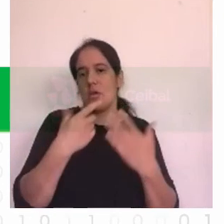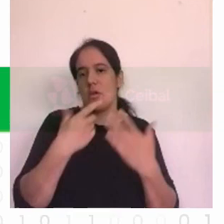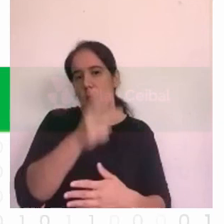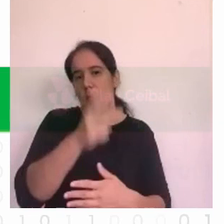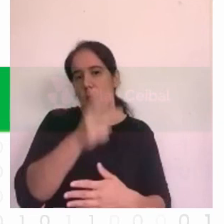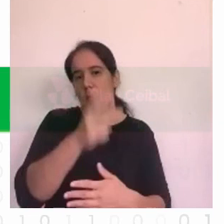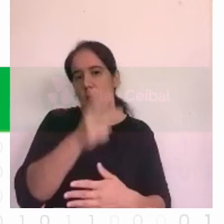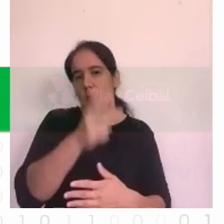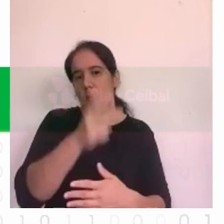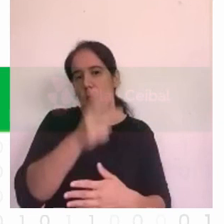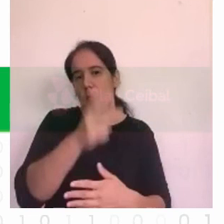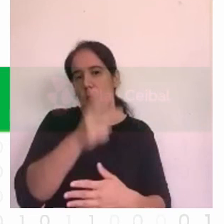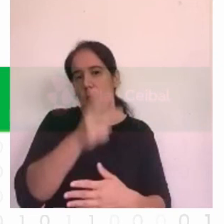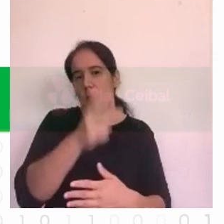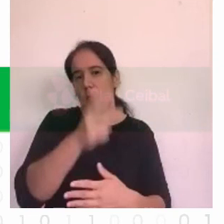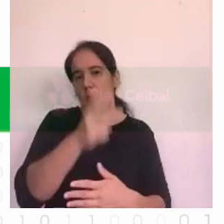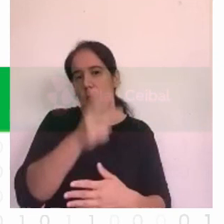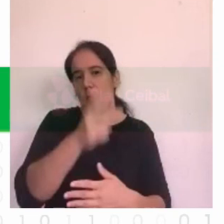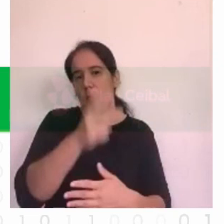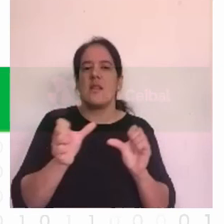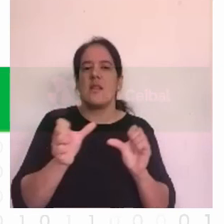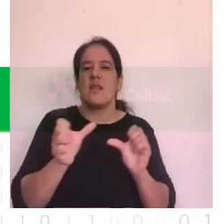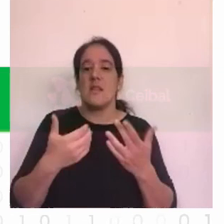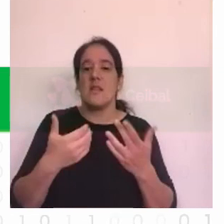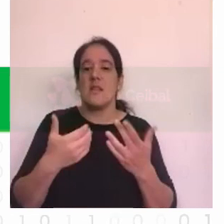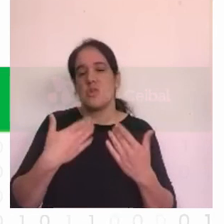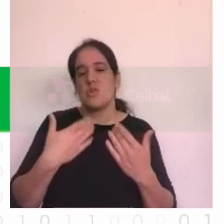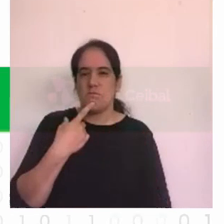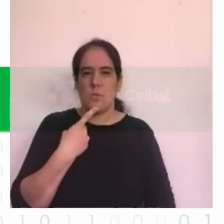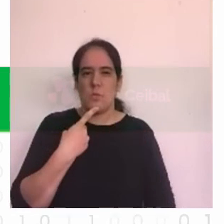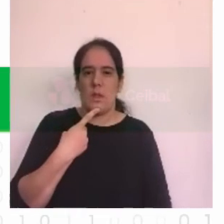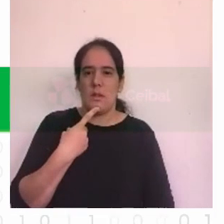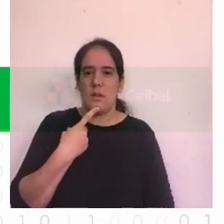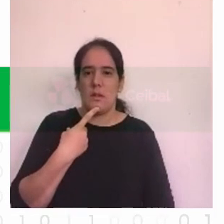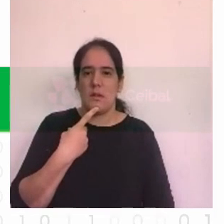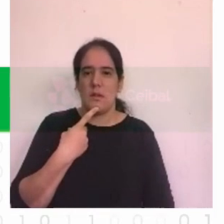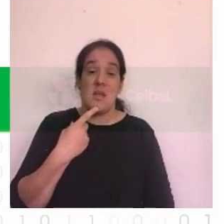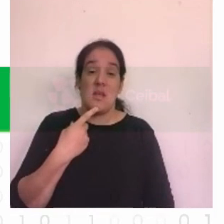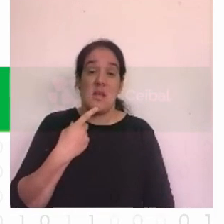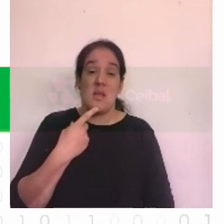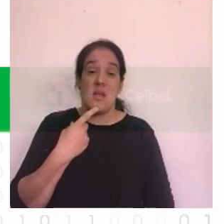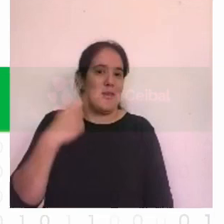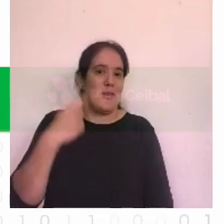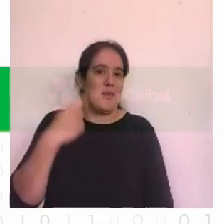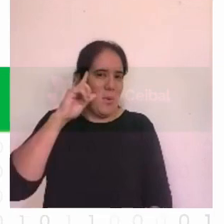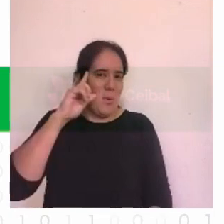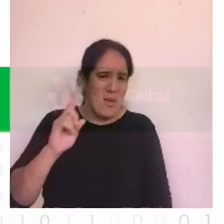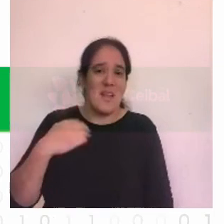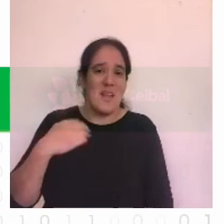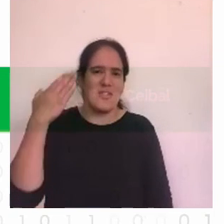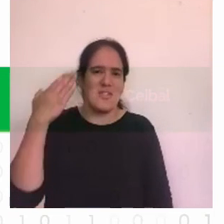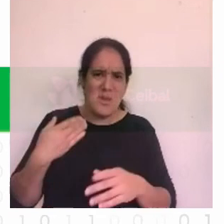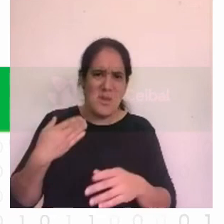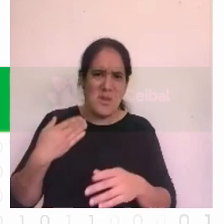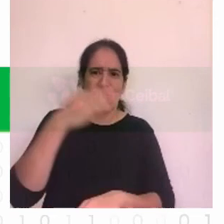trabajaban, evacué todas mis dudas y bueno, y no me imaginaba que algunos años después también iba a estar trabajando ahí. Con esto en realidad